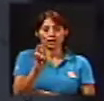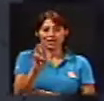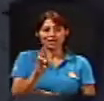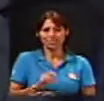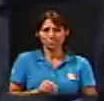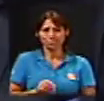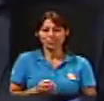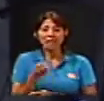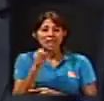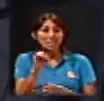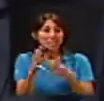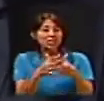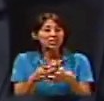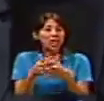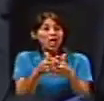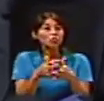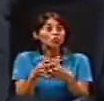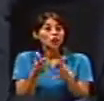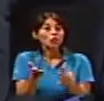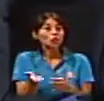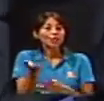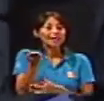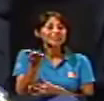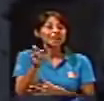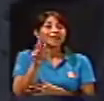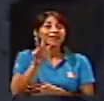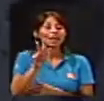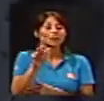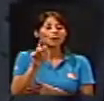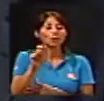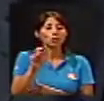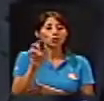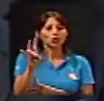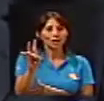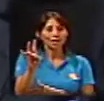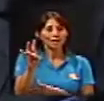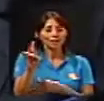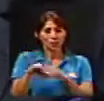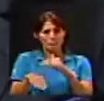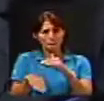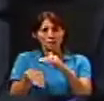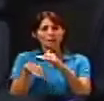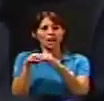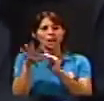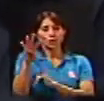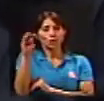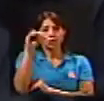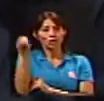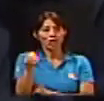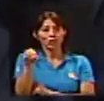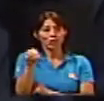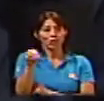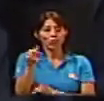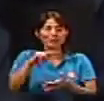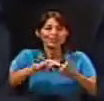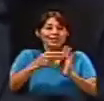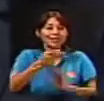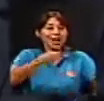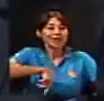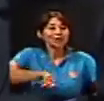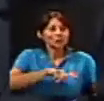Si Estados Unidos crece un 3.7, va a llegar a un 4%, como está la situación, nosotros vamos a crecer